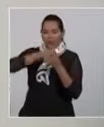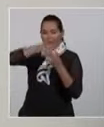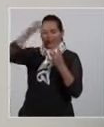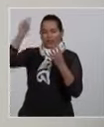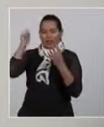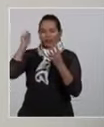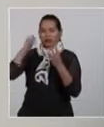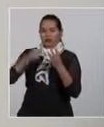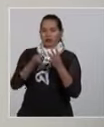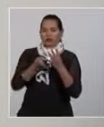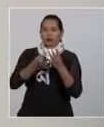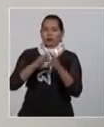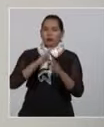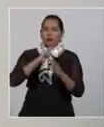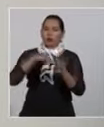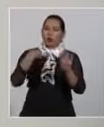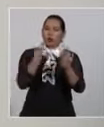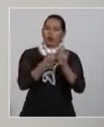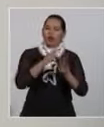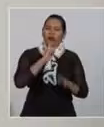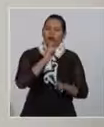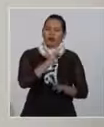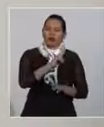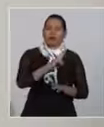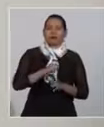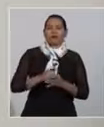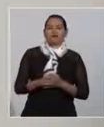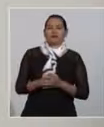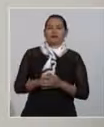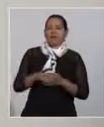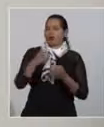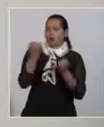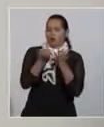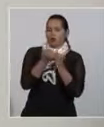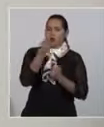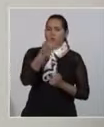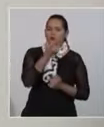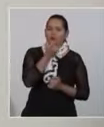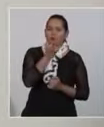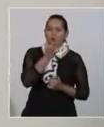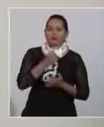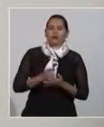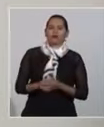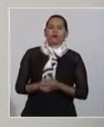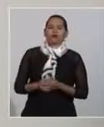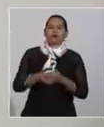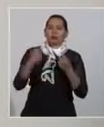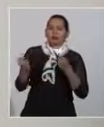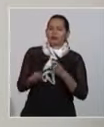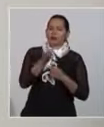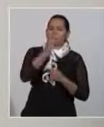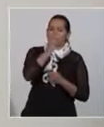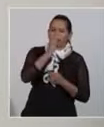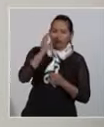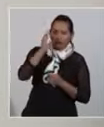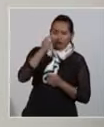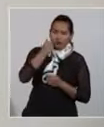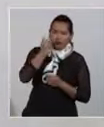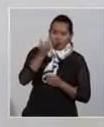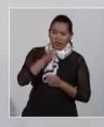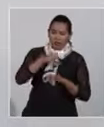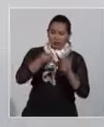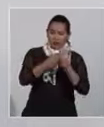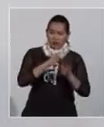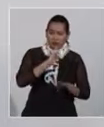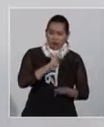mismo orden y también con un minuto. Le pregunto al candidato del Partido Verde, Michelle Chain, si desea hacer uso de esa contrarréplica.